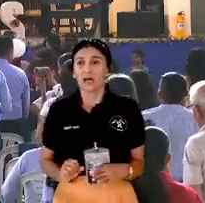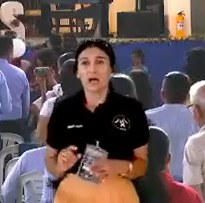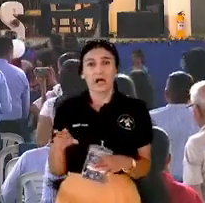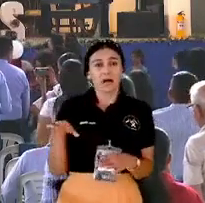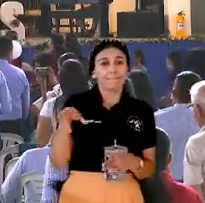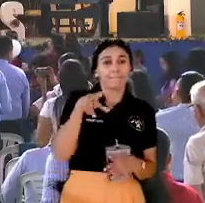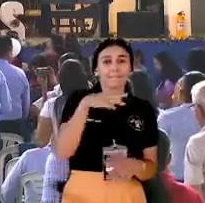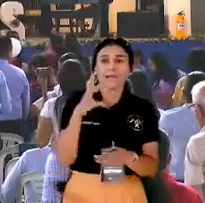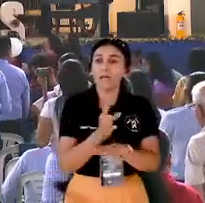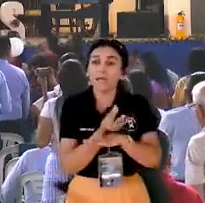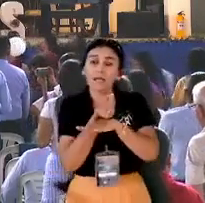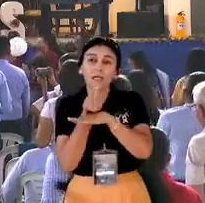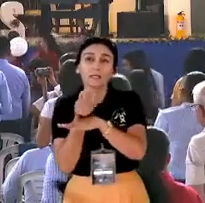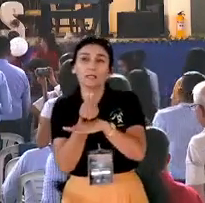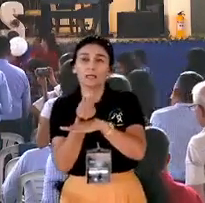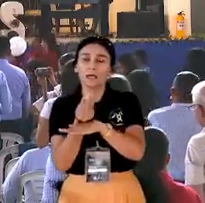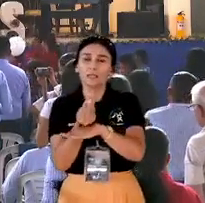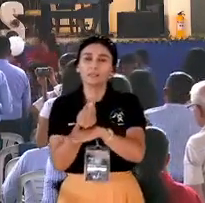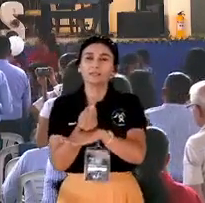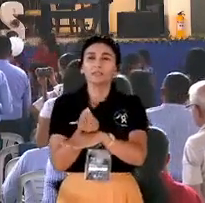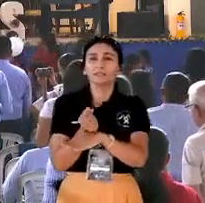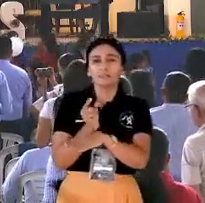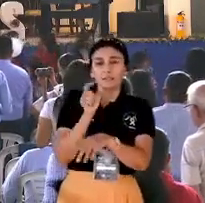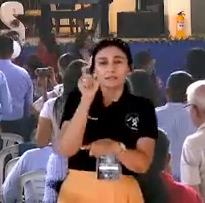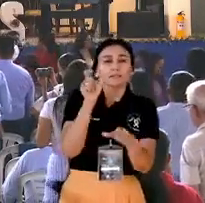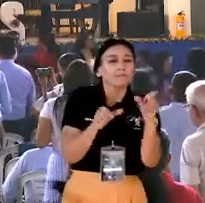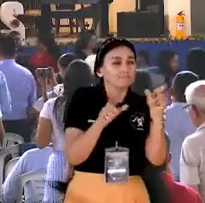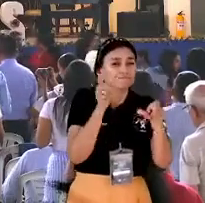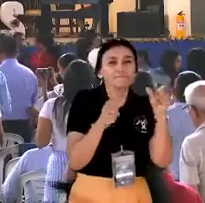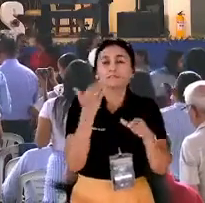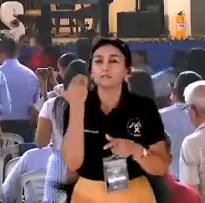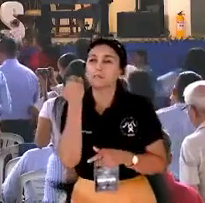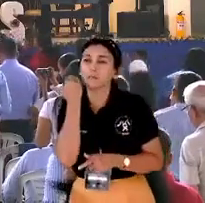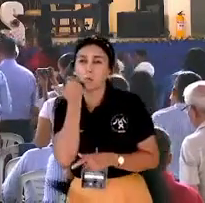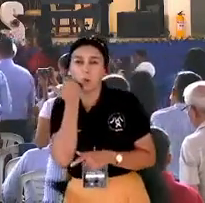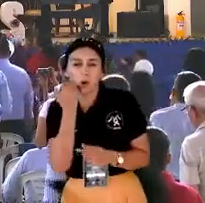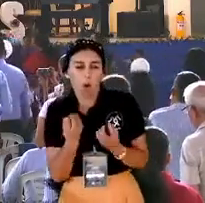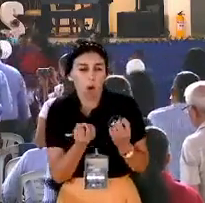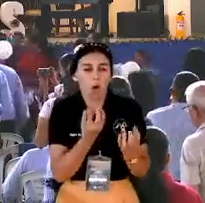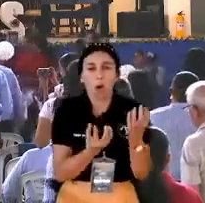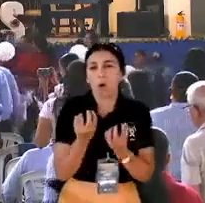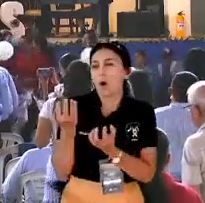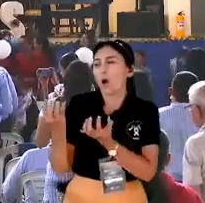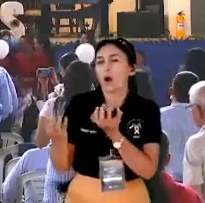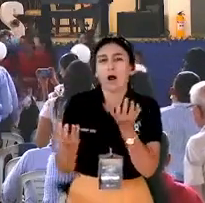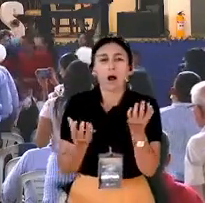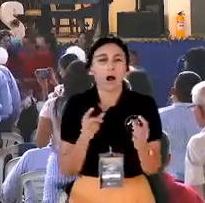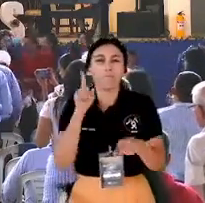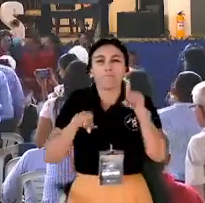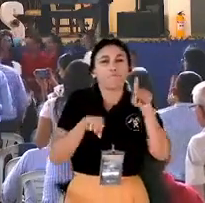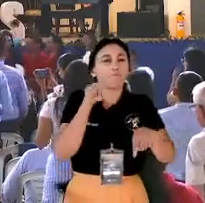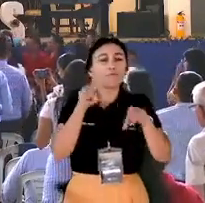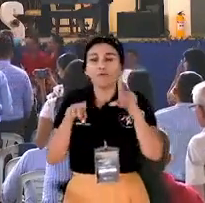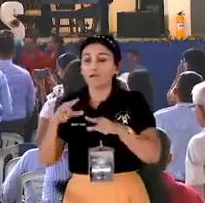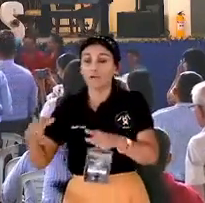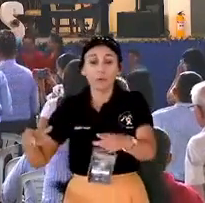local. Aquella mujer que en el campo, aquella mujer que en diferentes